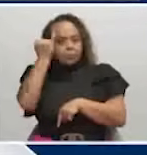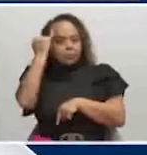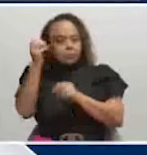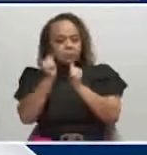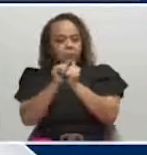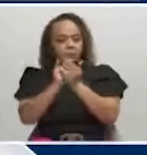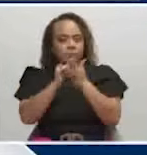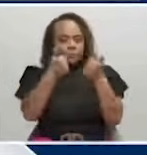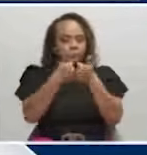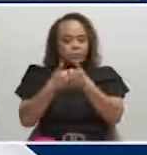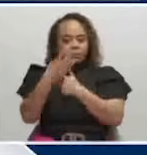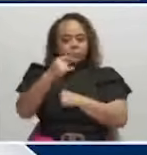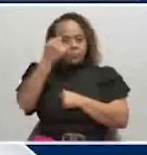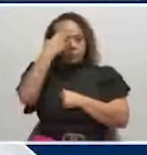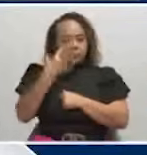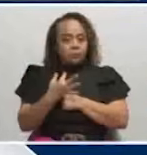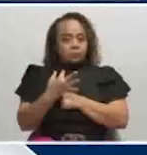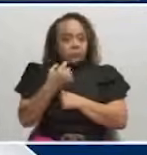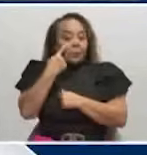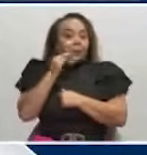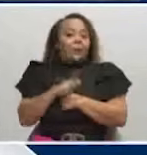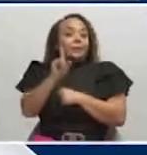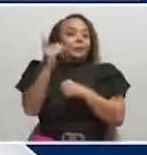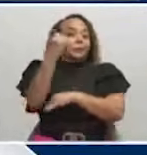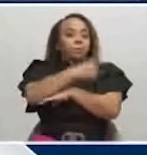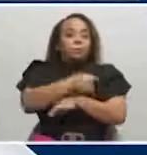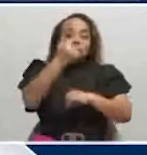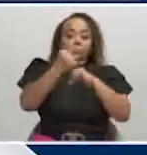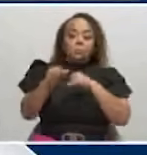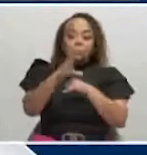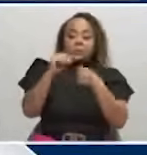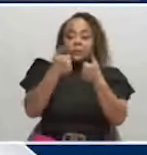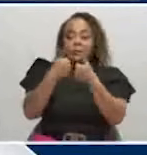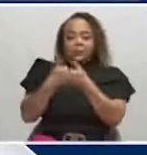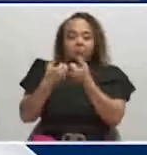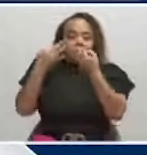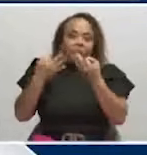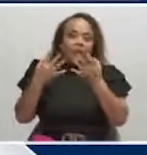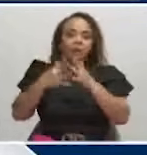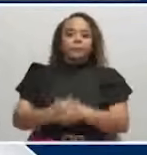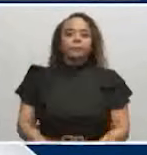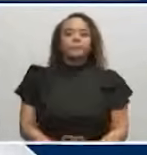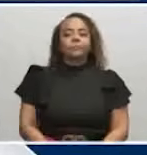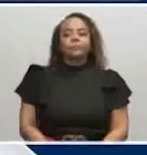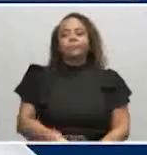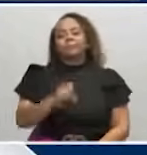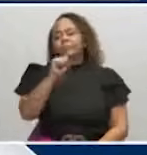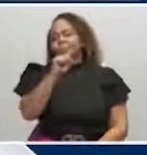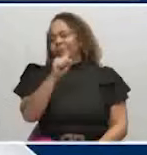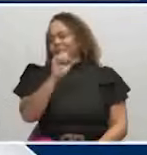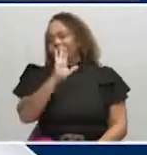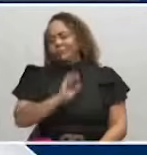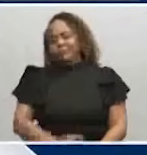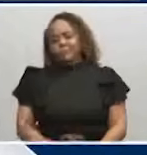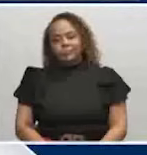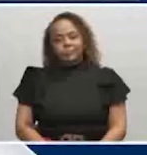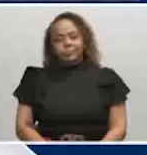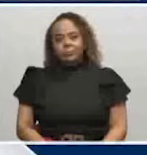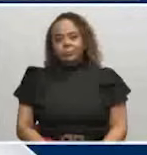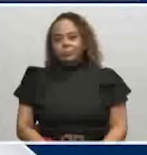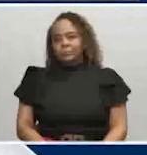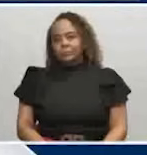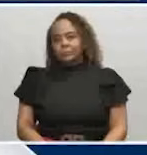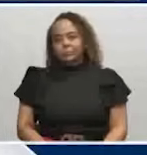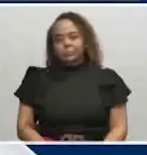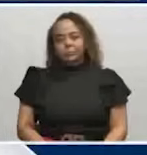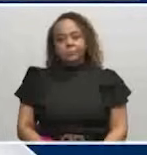esta serie y parece que en un día se acabó esa ilusión y la serie prácticamente queda definida. Sí, o sea, para